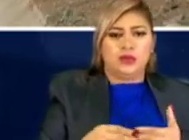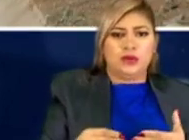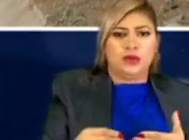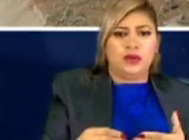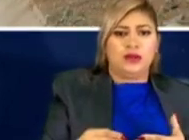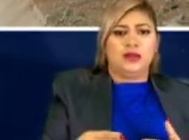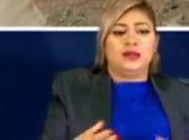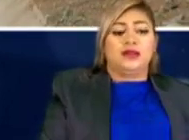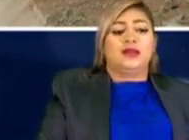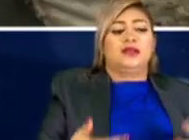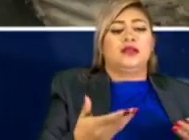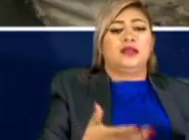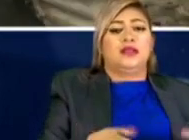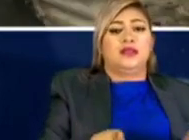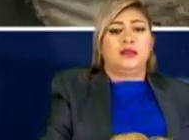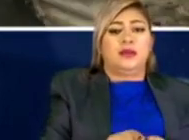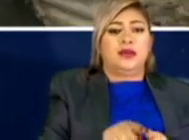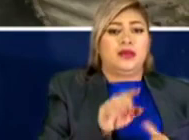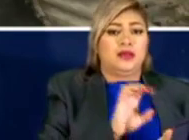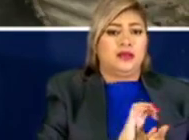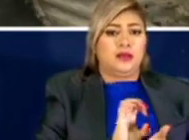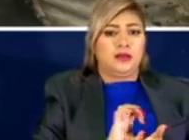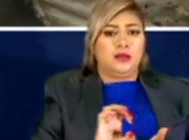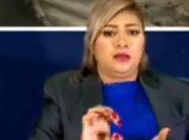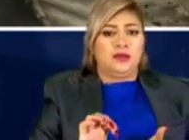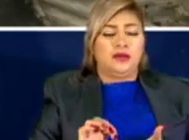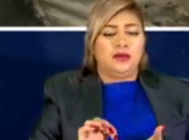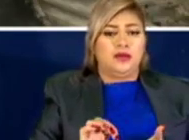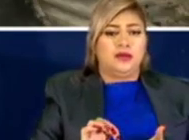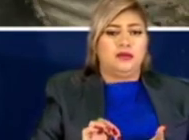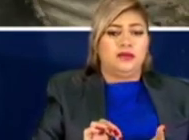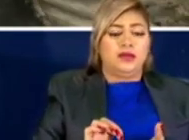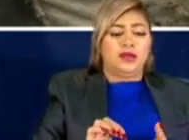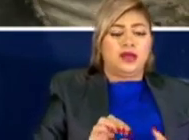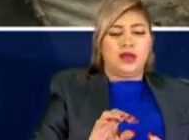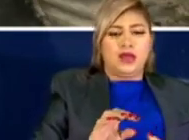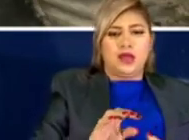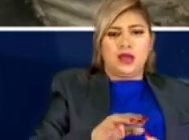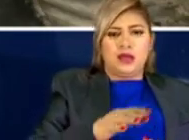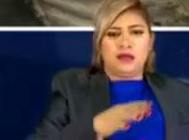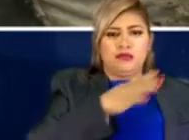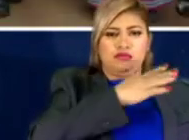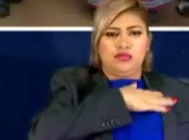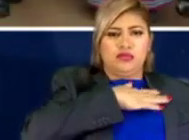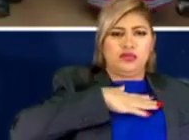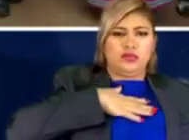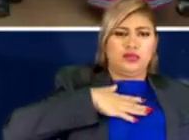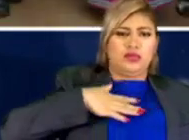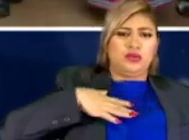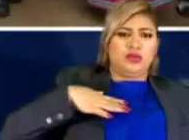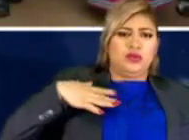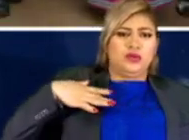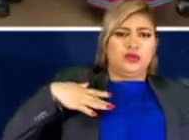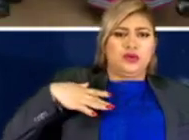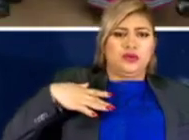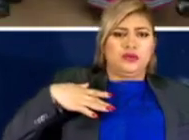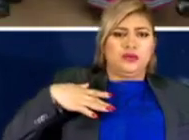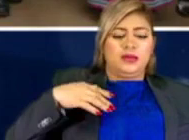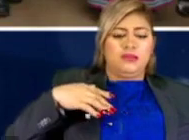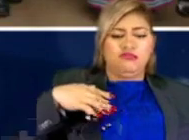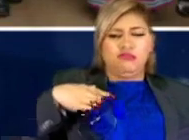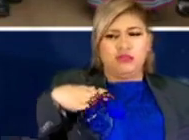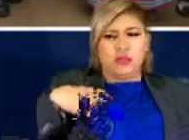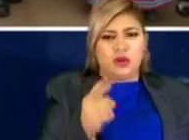Se entregó la escuela San Sandruy en la comarca Naso Terdí, una inversión